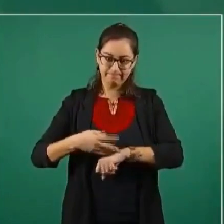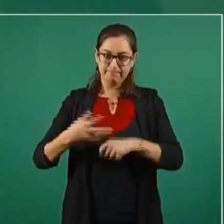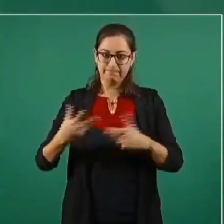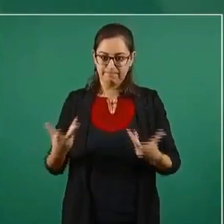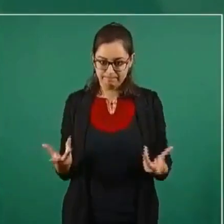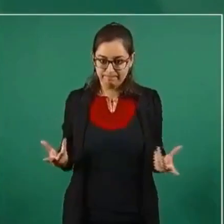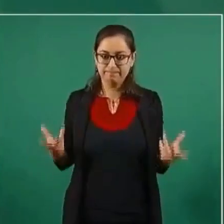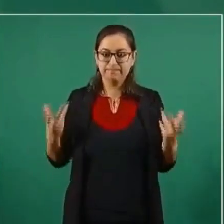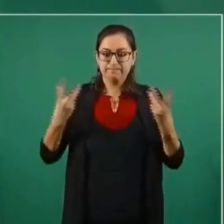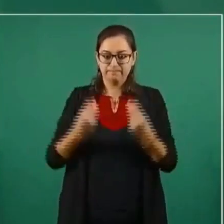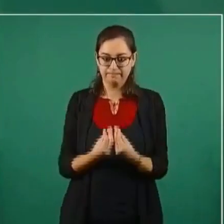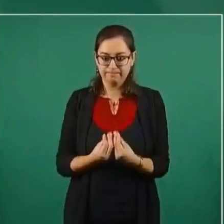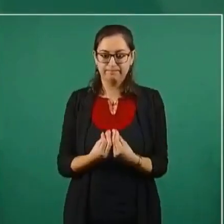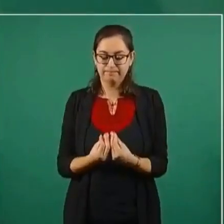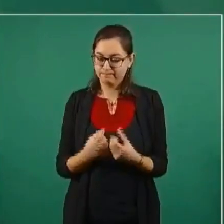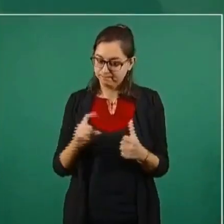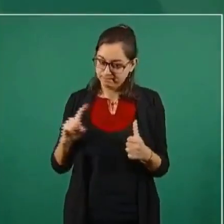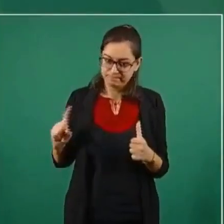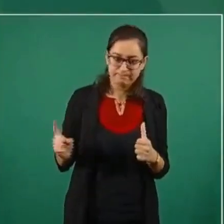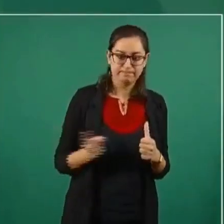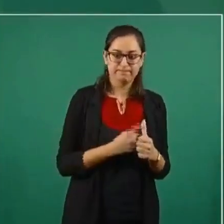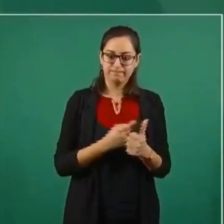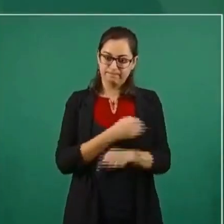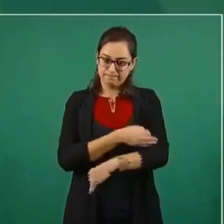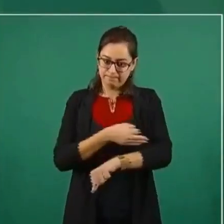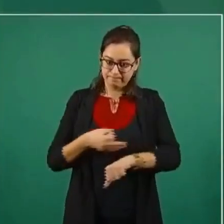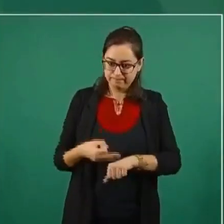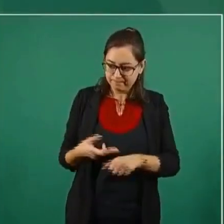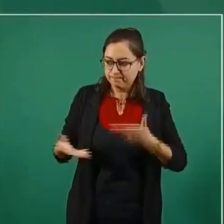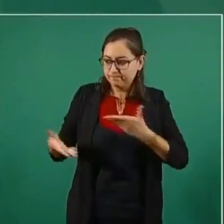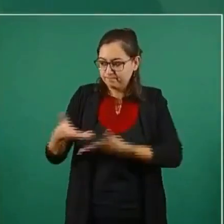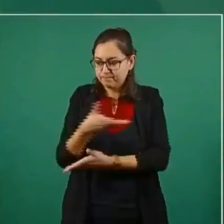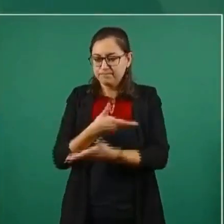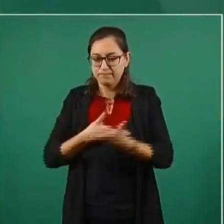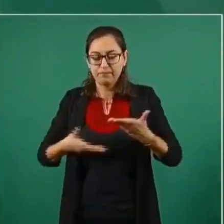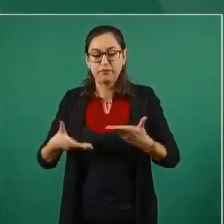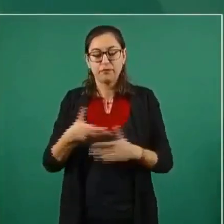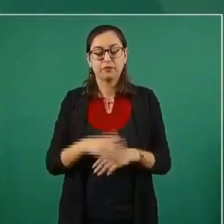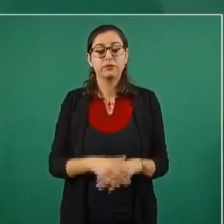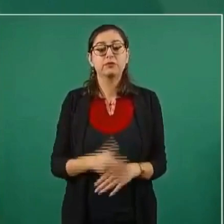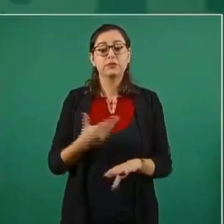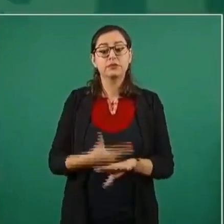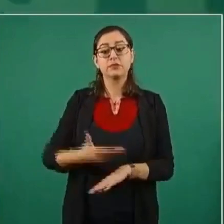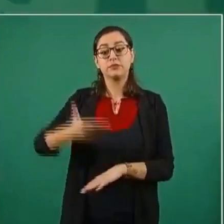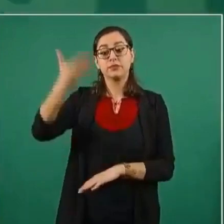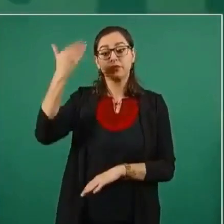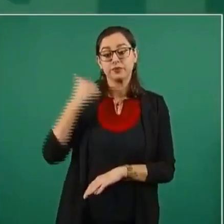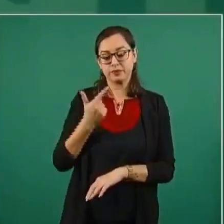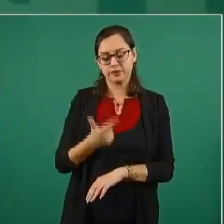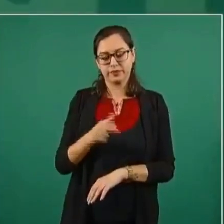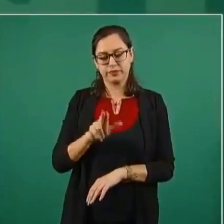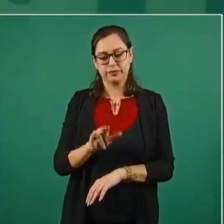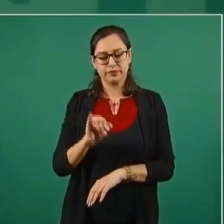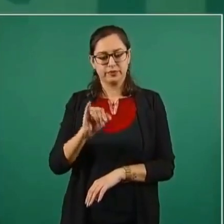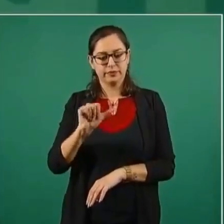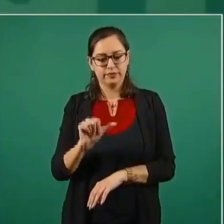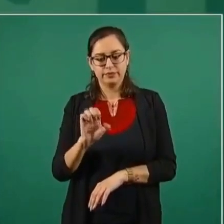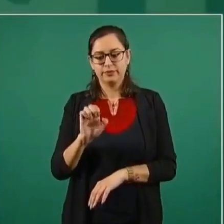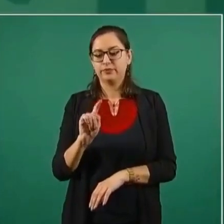Trabajar en eso. Cuando se elaboró la guía ética para la transformación,